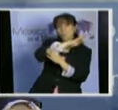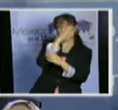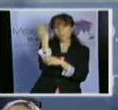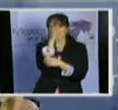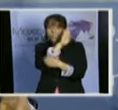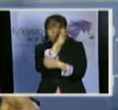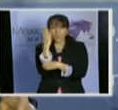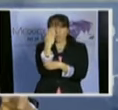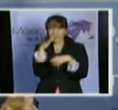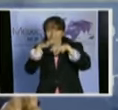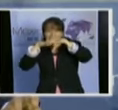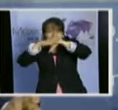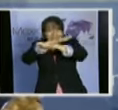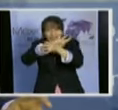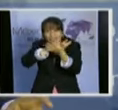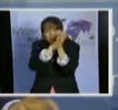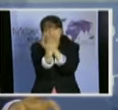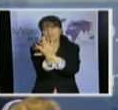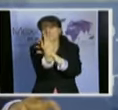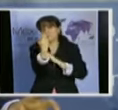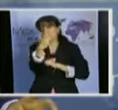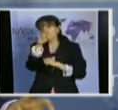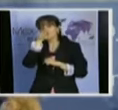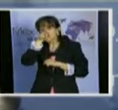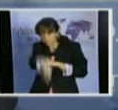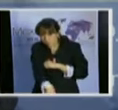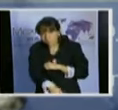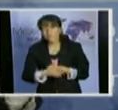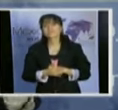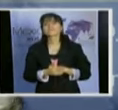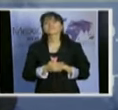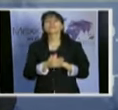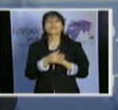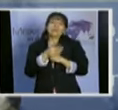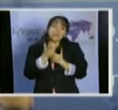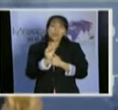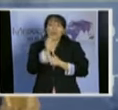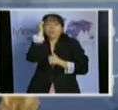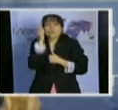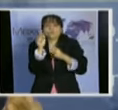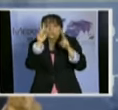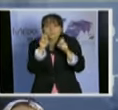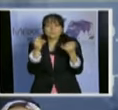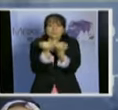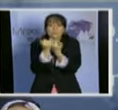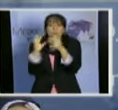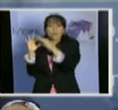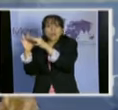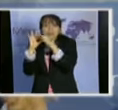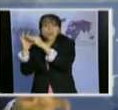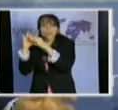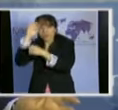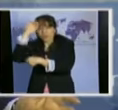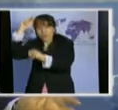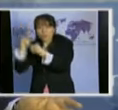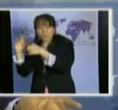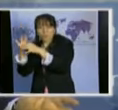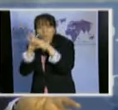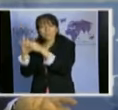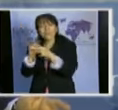del programa México-Unión Europea. Ni más ni menos ese ha sido el proceso de construcción. Y con la